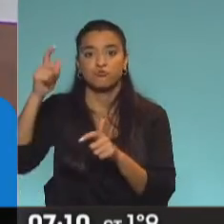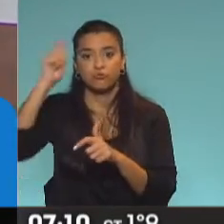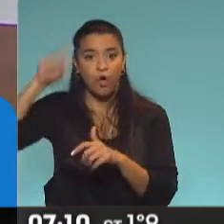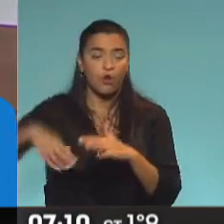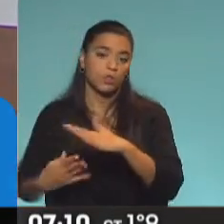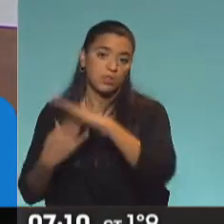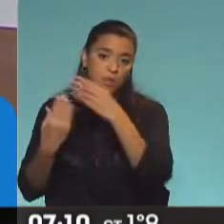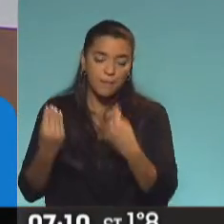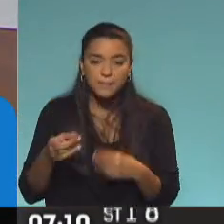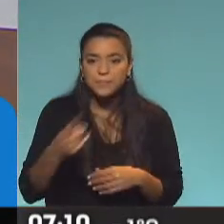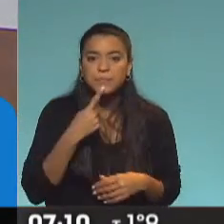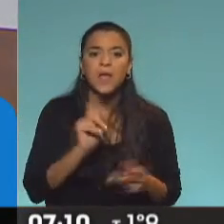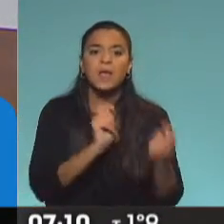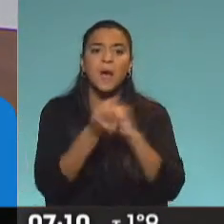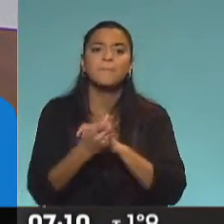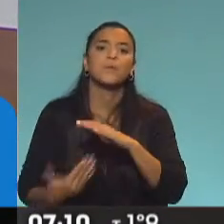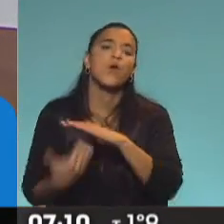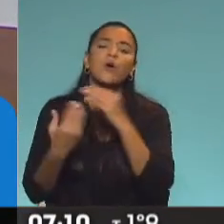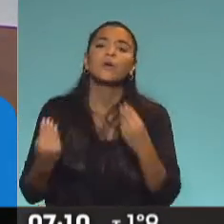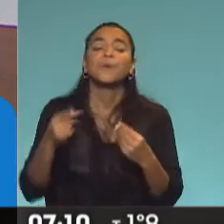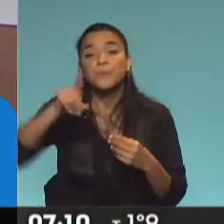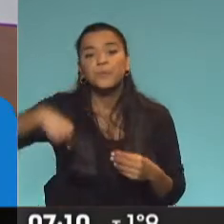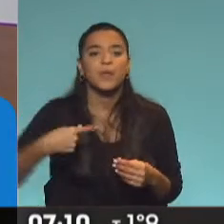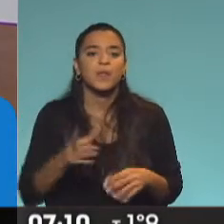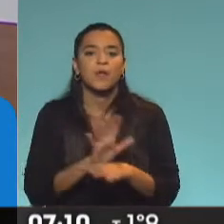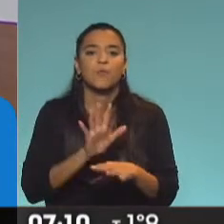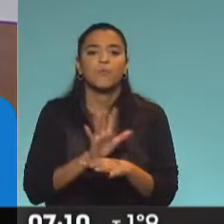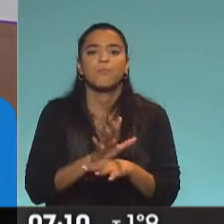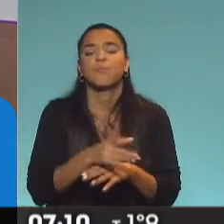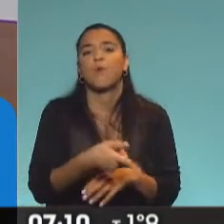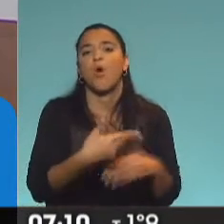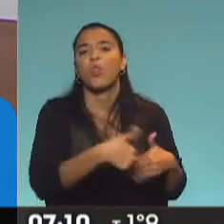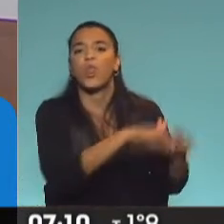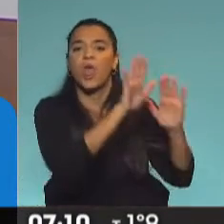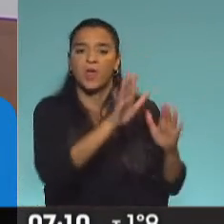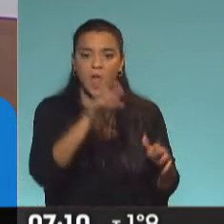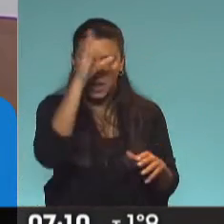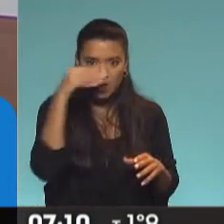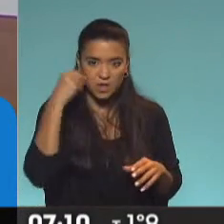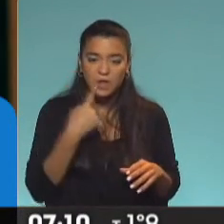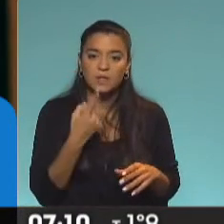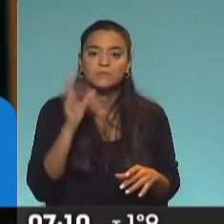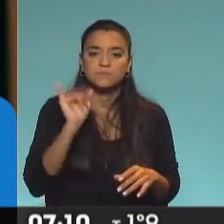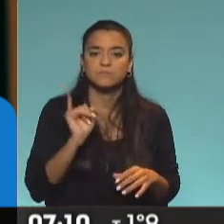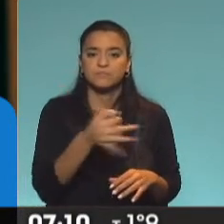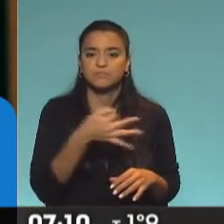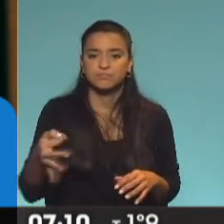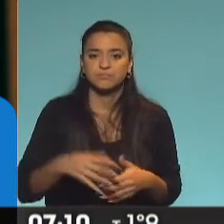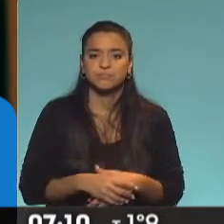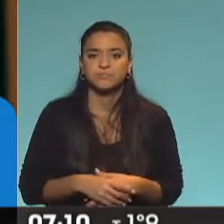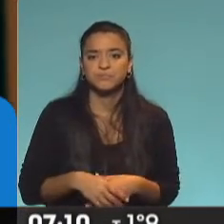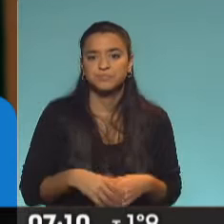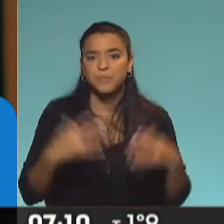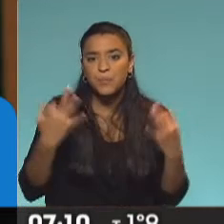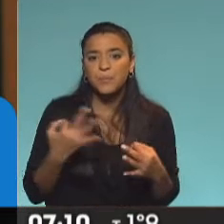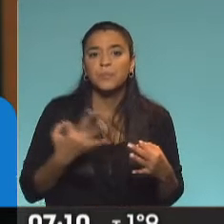los cambios en el máximo Tribunal de Justicia van a garantizar impunidad, entre otros, a la vicepresidenta Cristina Fernández de Kirchner. Exactamente, le sirve, le